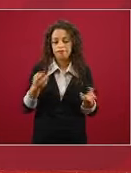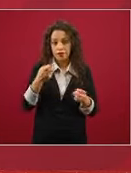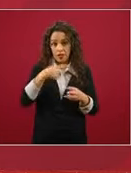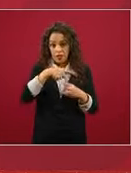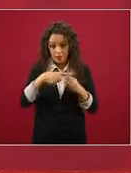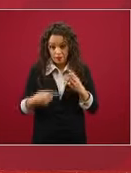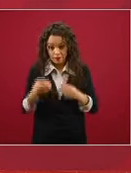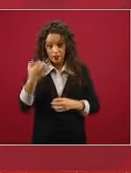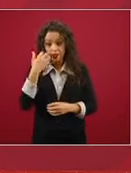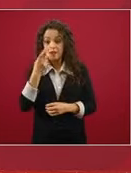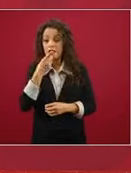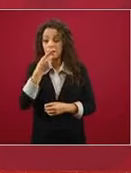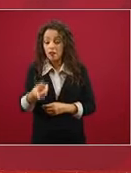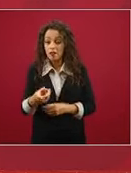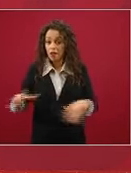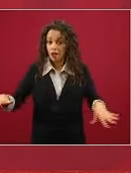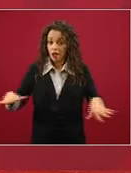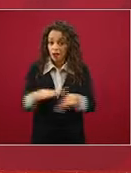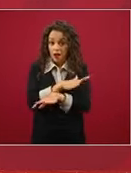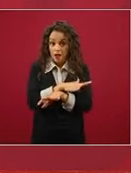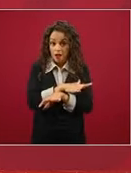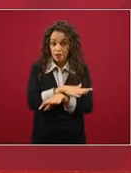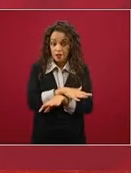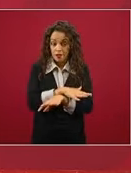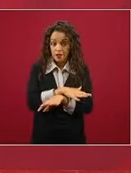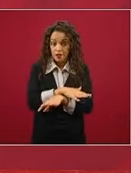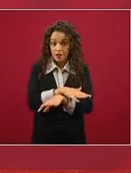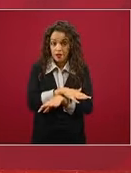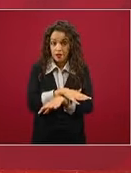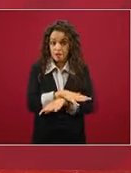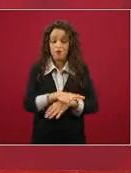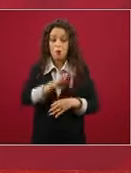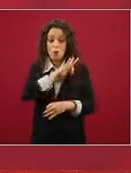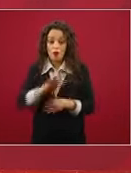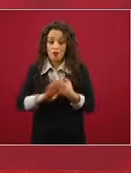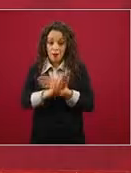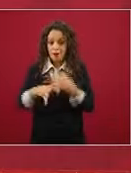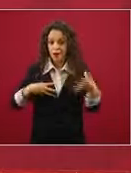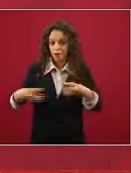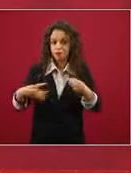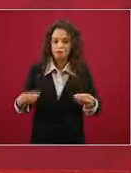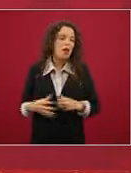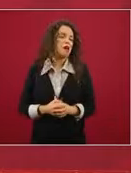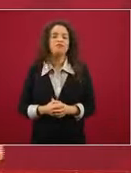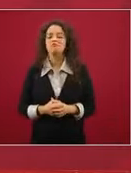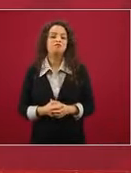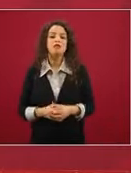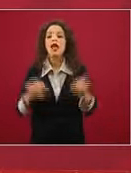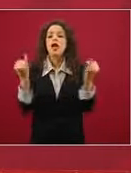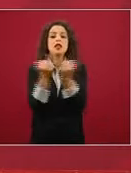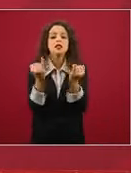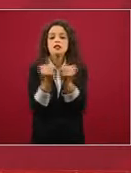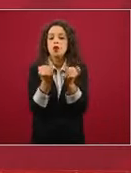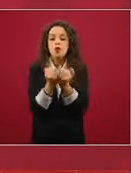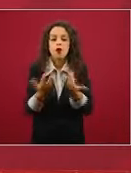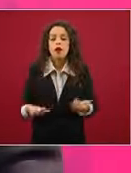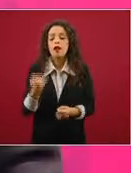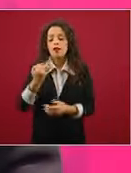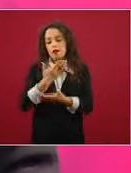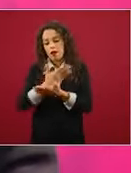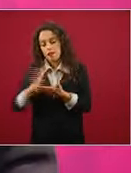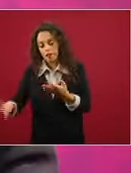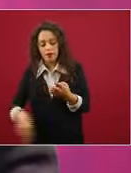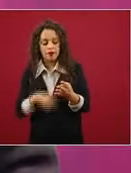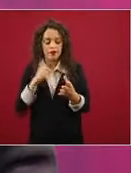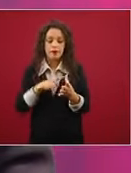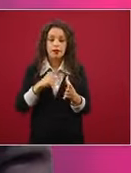sustancialmente la capacidad de transmisión. Y luego está, desde luego, los comportamientos humanos en lo individual y en lo